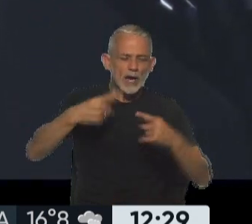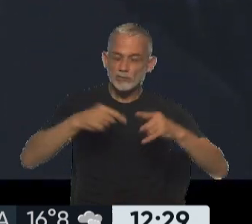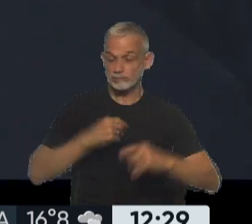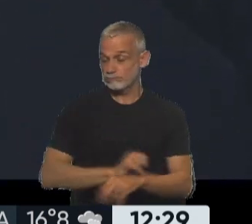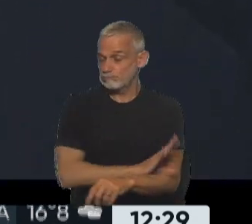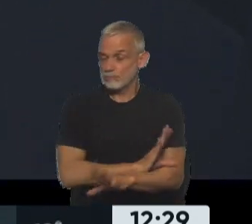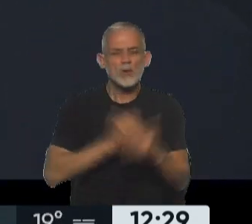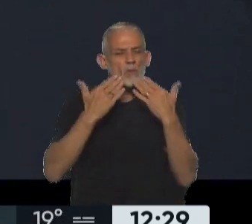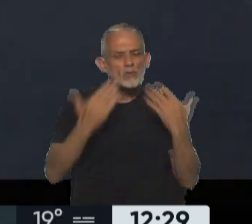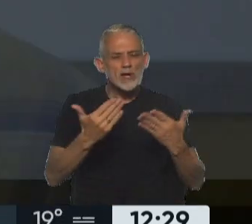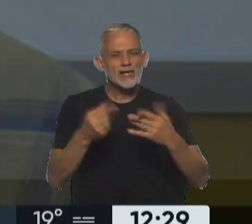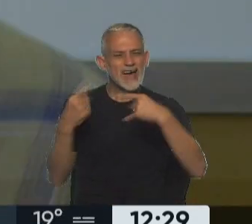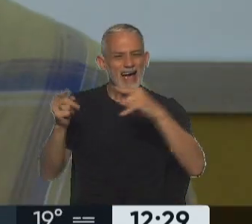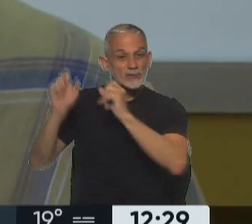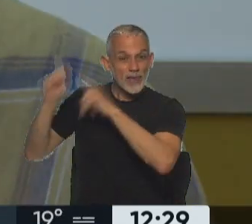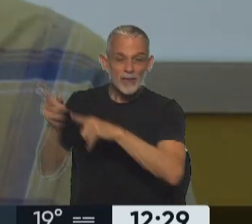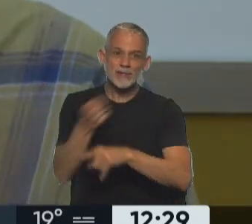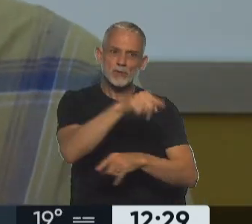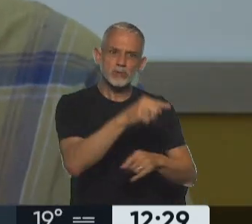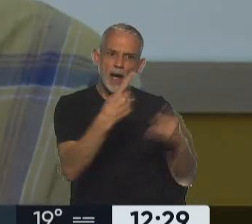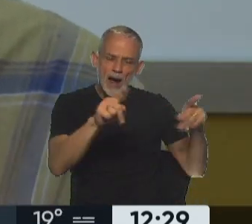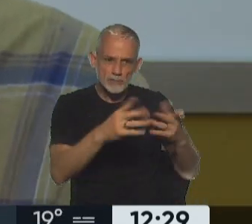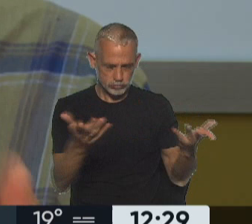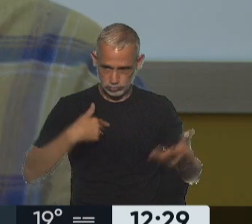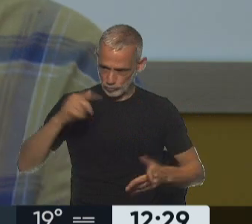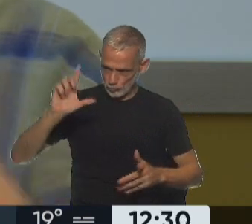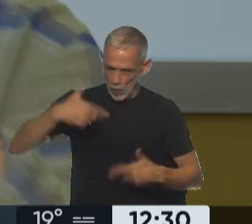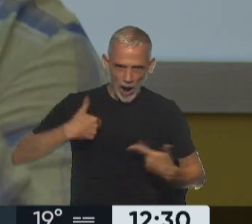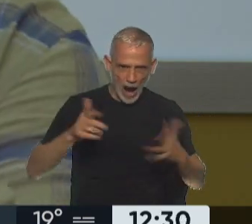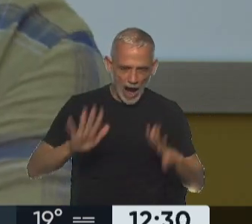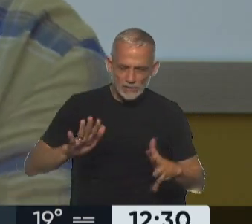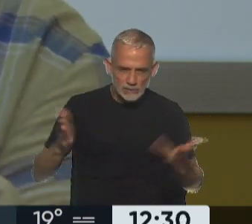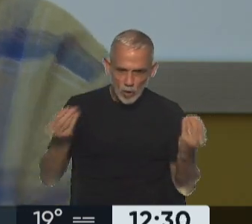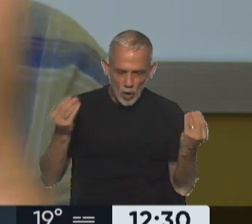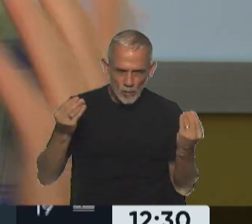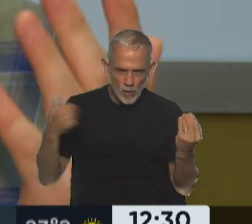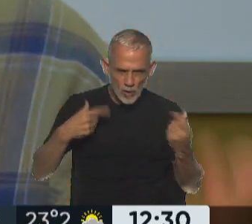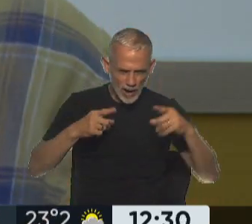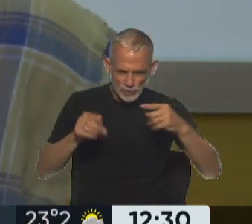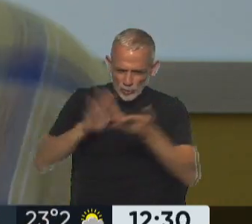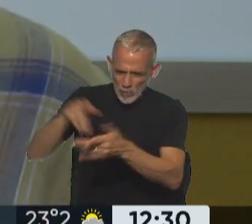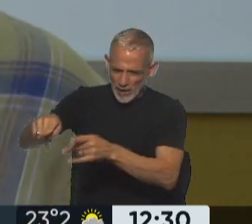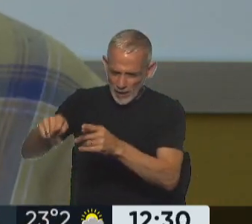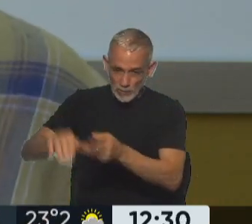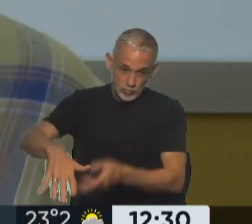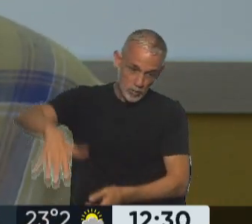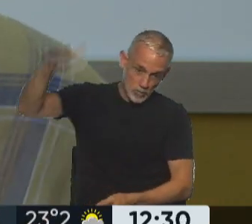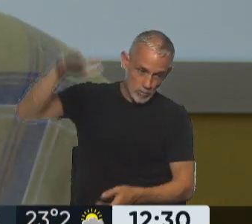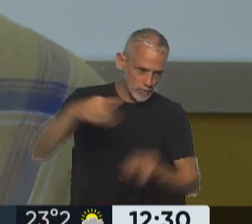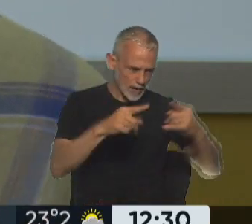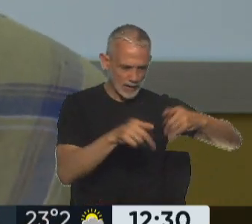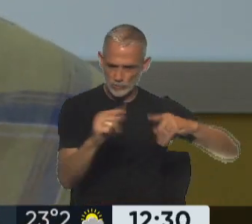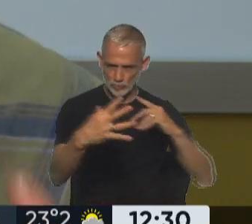te agradezco por traer las canciones de Víctor. Yo no podía creer, o sea, decía, ¿en qué? ¿Cómo? ¿No? Y eso me hizo pensar, bueno, son canciones